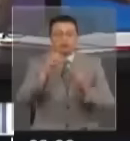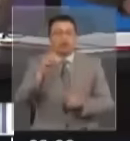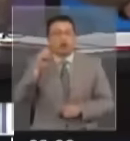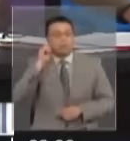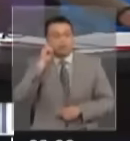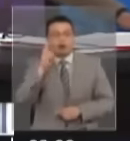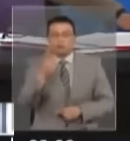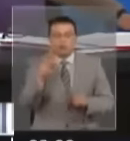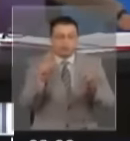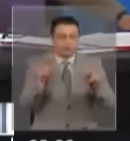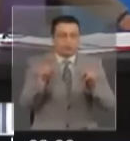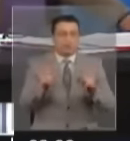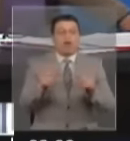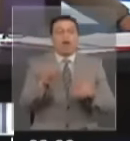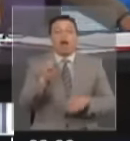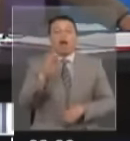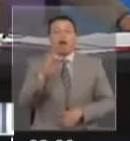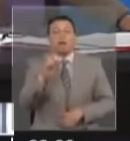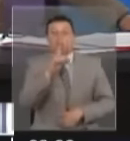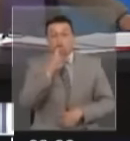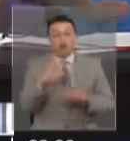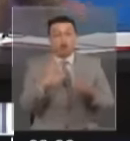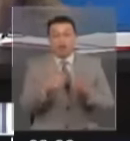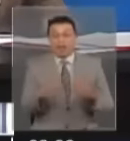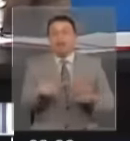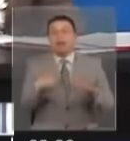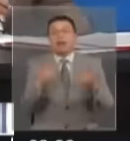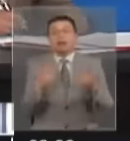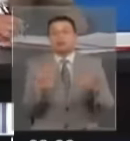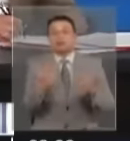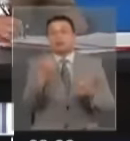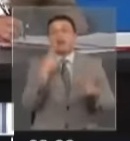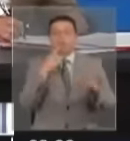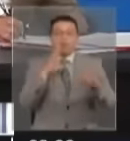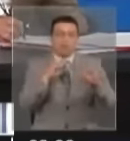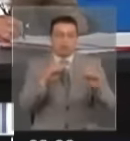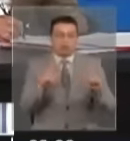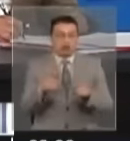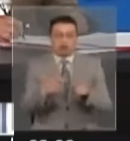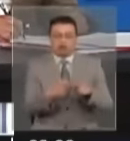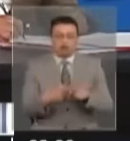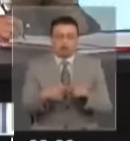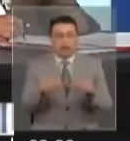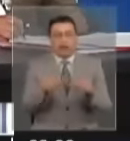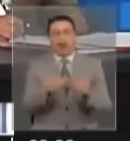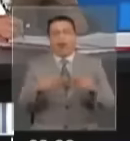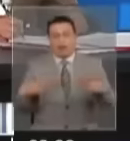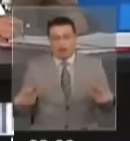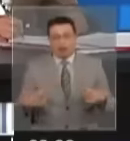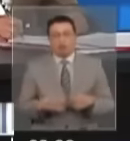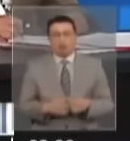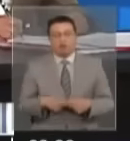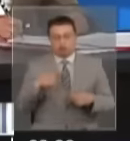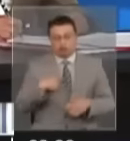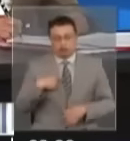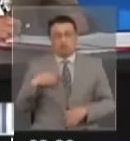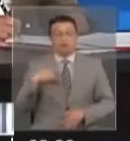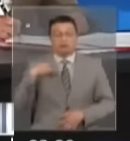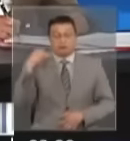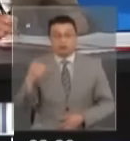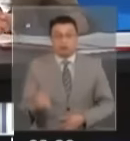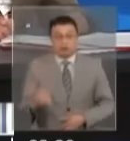muy precisos. Creo que el aborto libre requiere una discusión societal amplia. Y yo voy a estar siempre